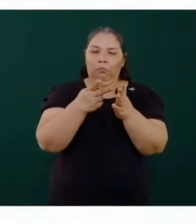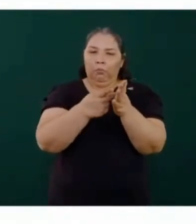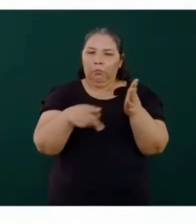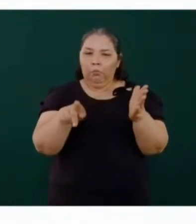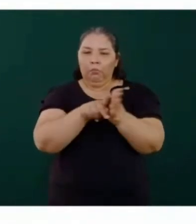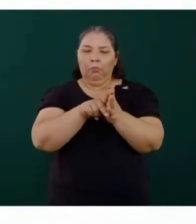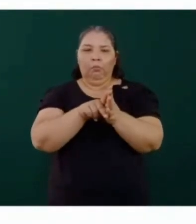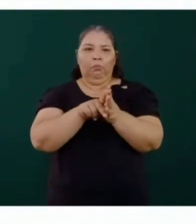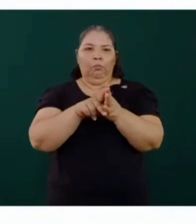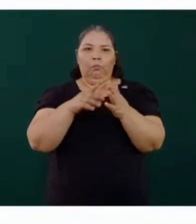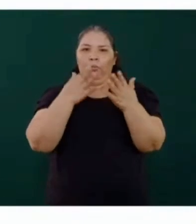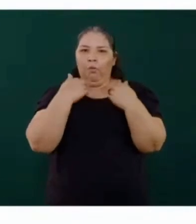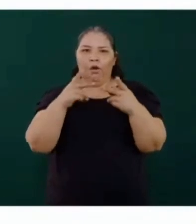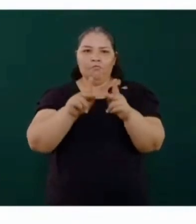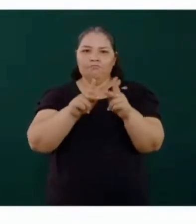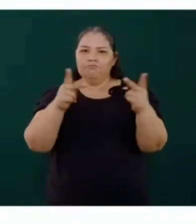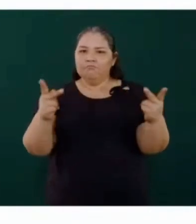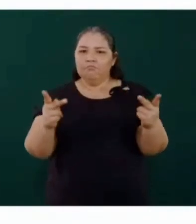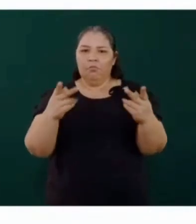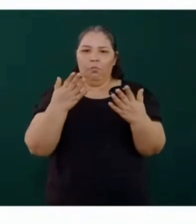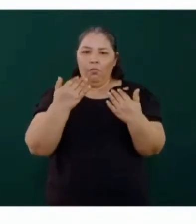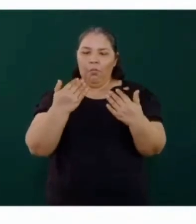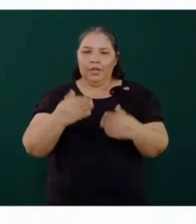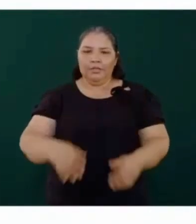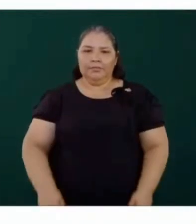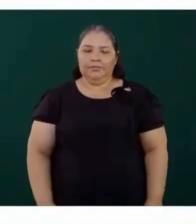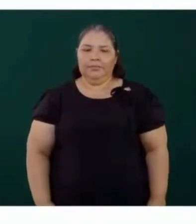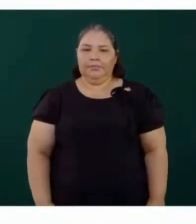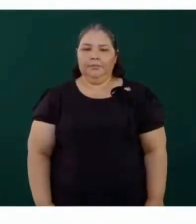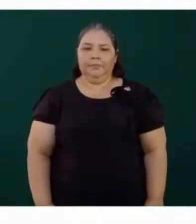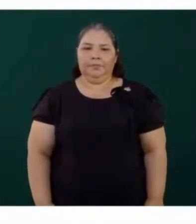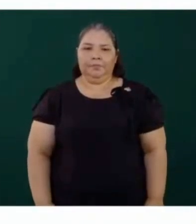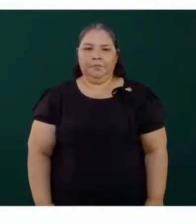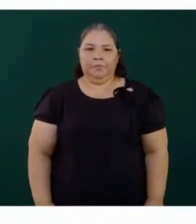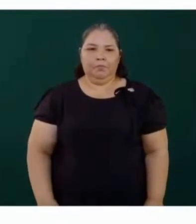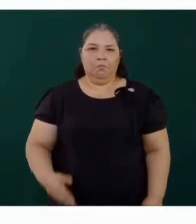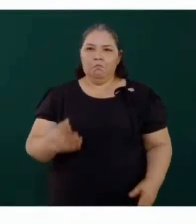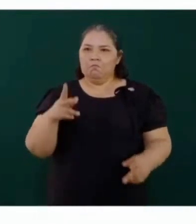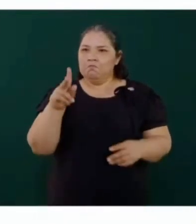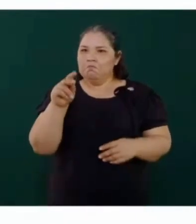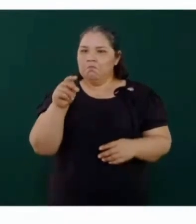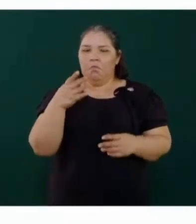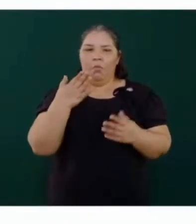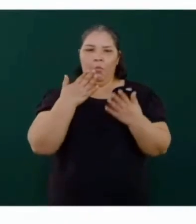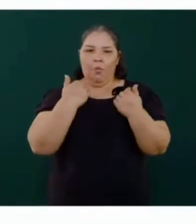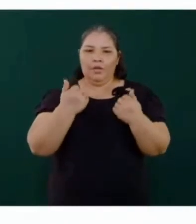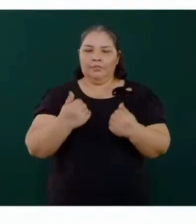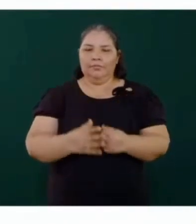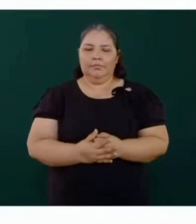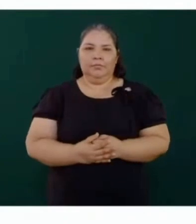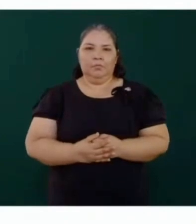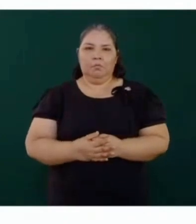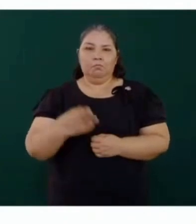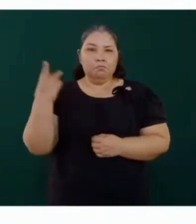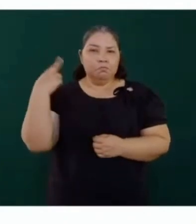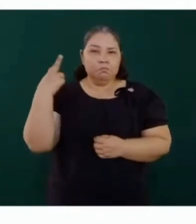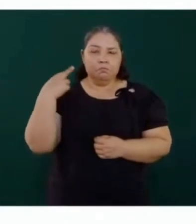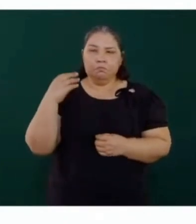el Universal, ni en el Reforma, ni en la televisión, ni en la